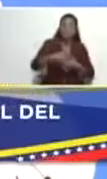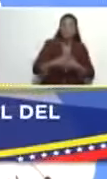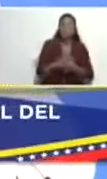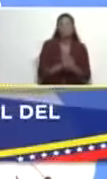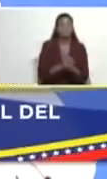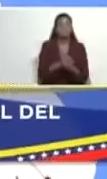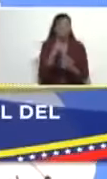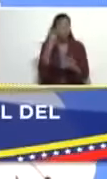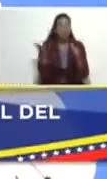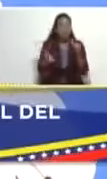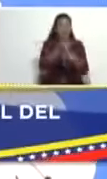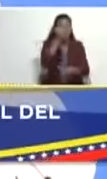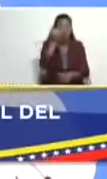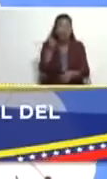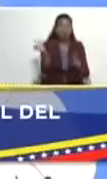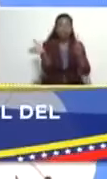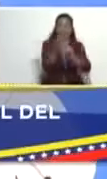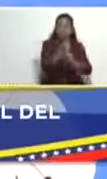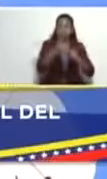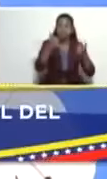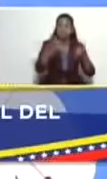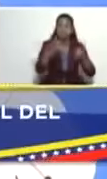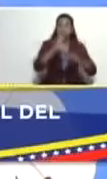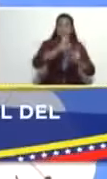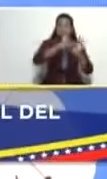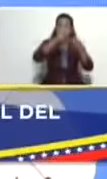Y hemos logrado una cifra récord